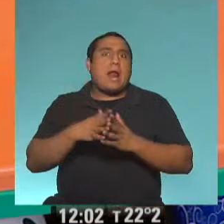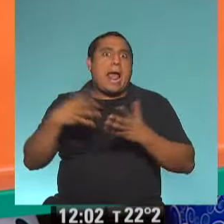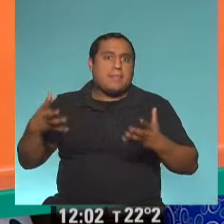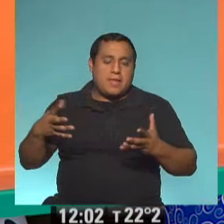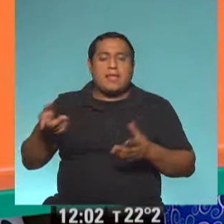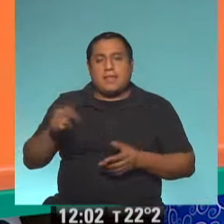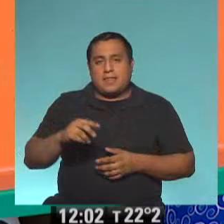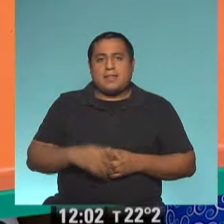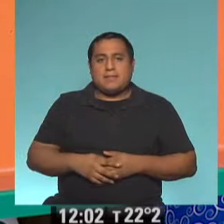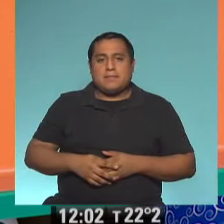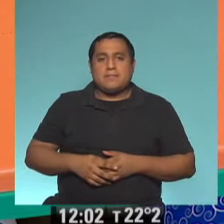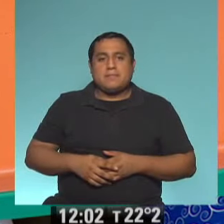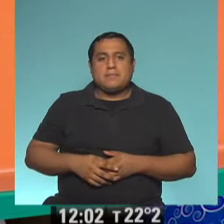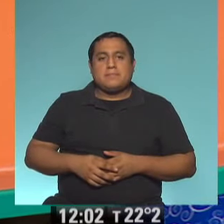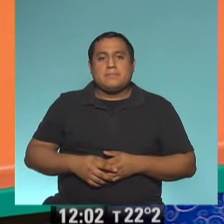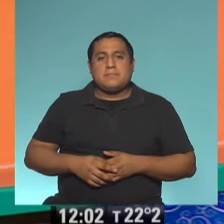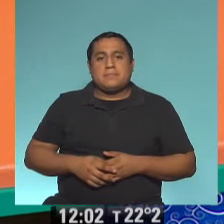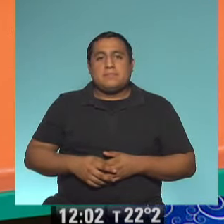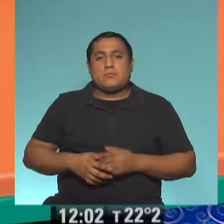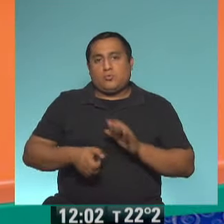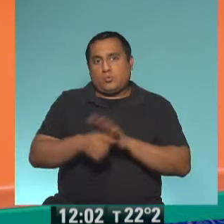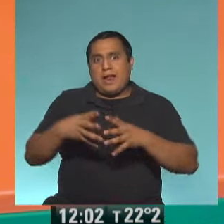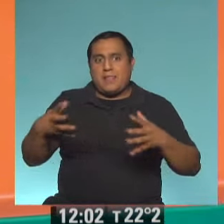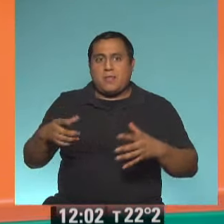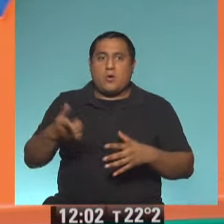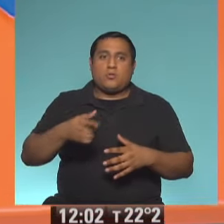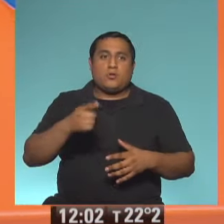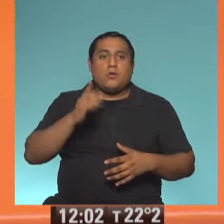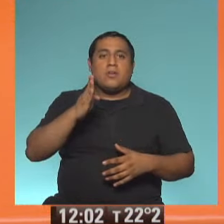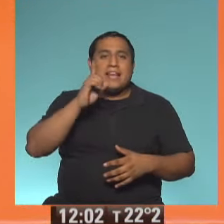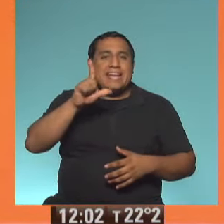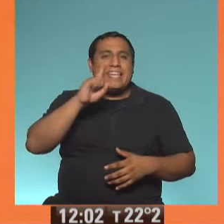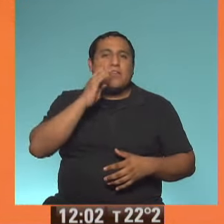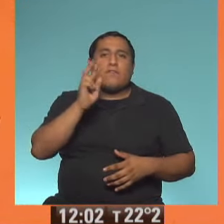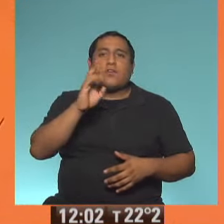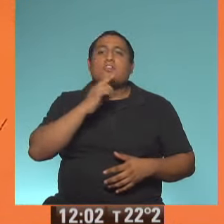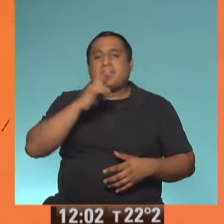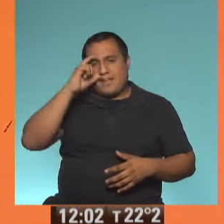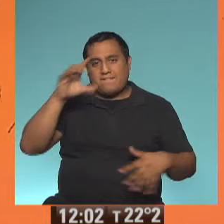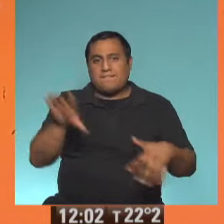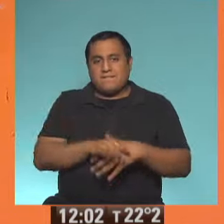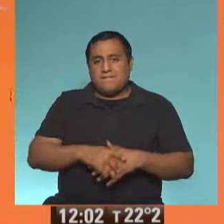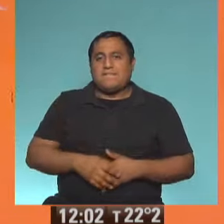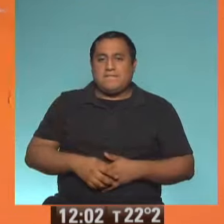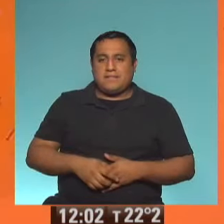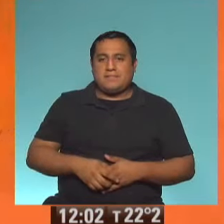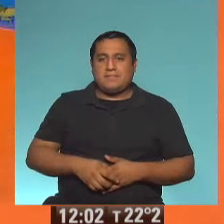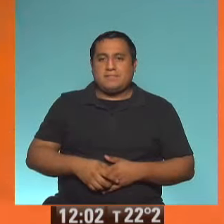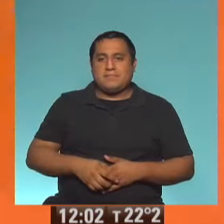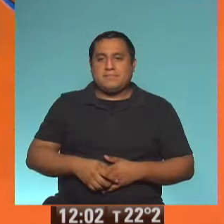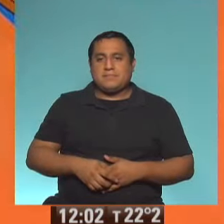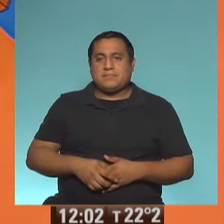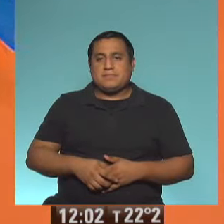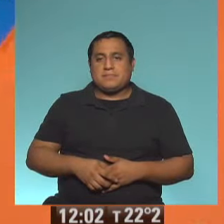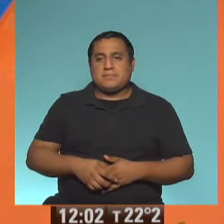del otro. ¡Epa, uepa, uepa! El tortugón de un lado, el librote de este otro, así que coincide en dos partes. Y